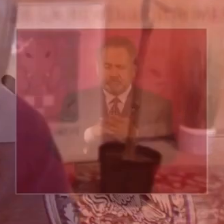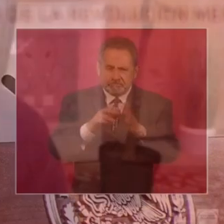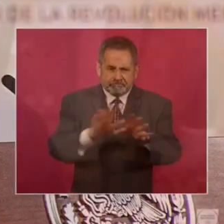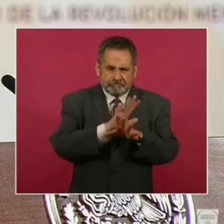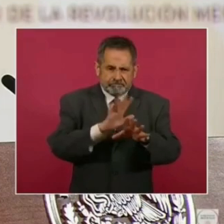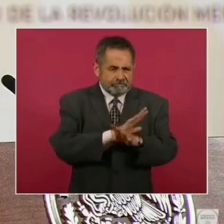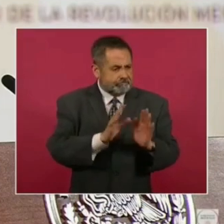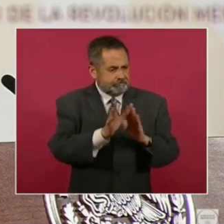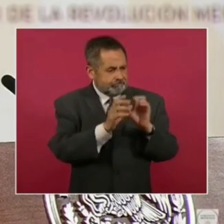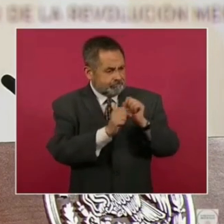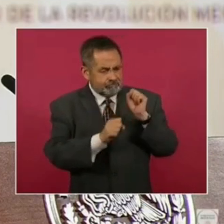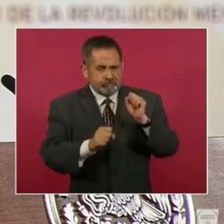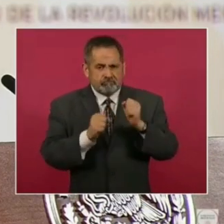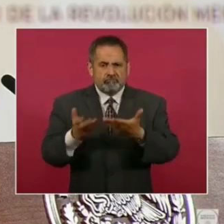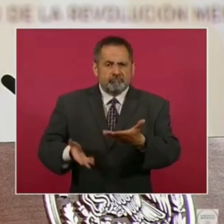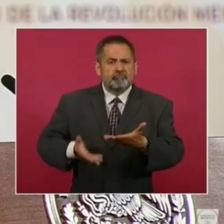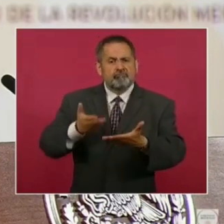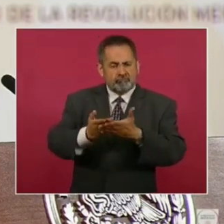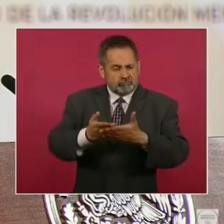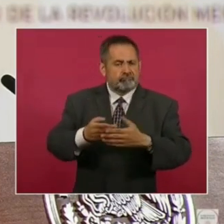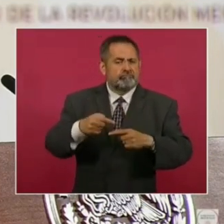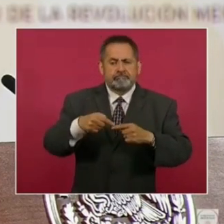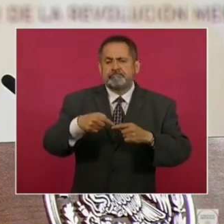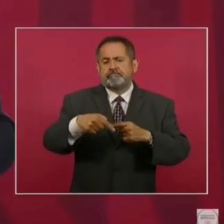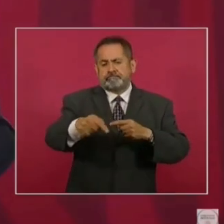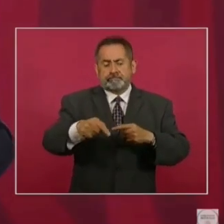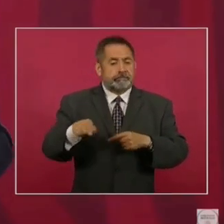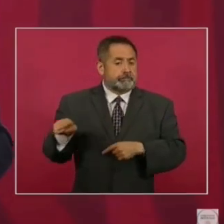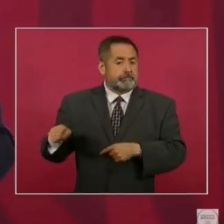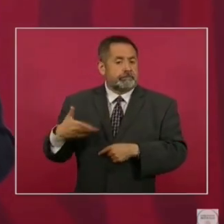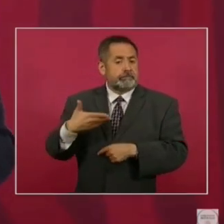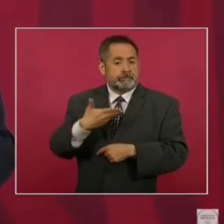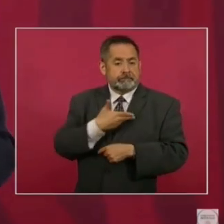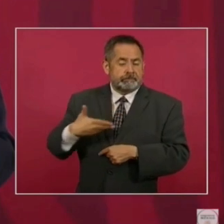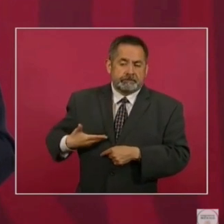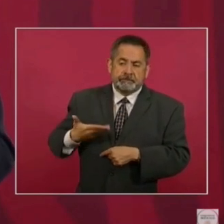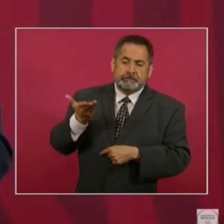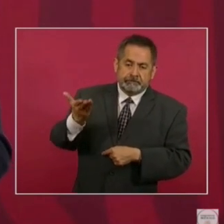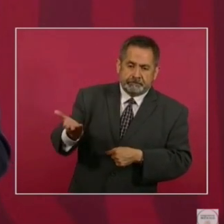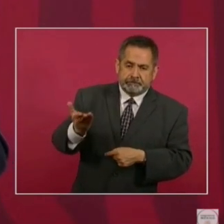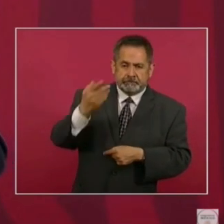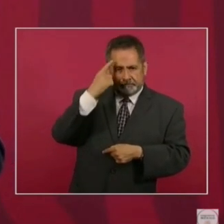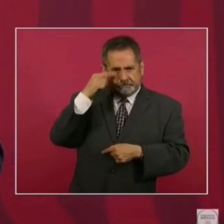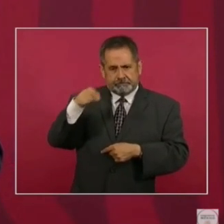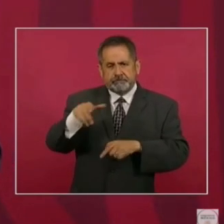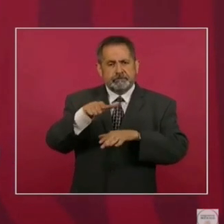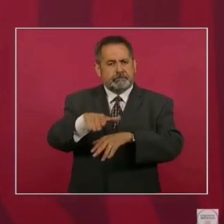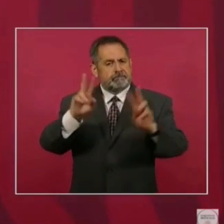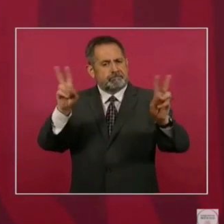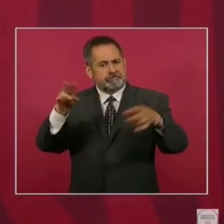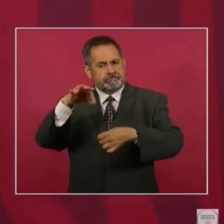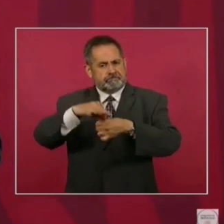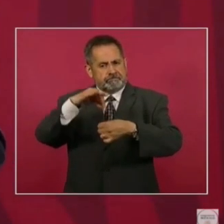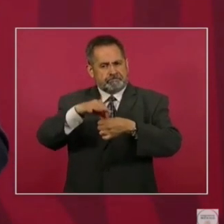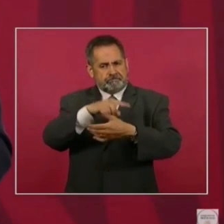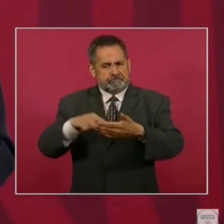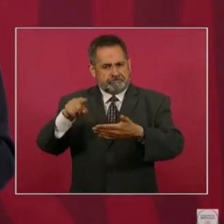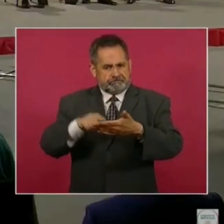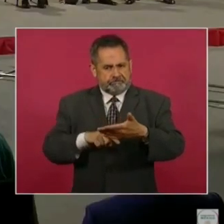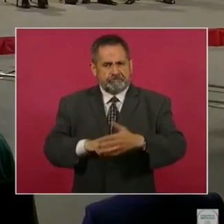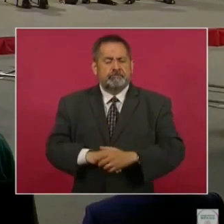especie, partidos y candidaturas independientes cuenten con garantías en la lucha por el poder político, la disminución del